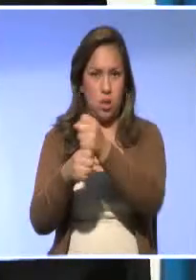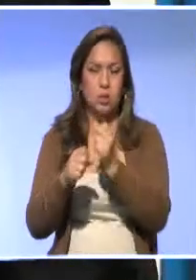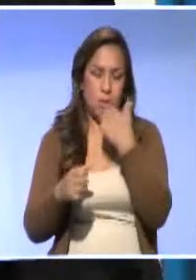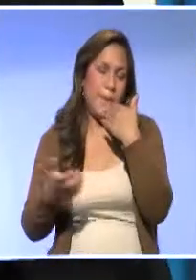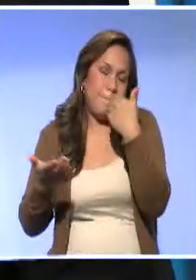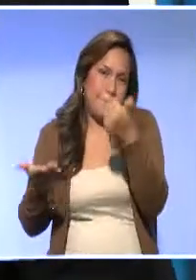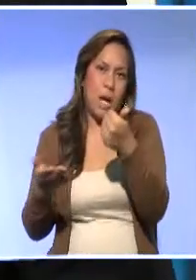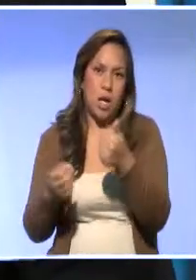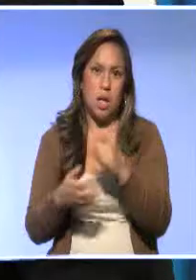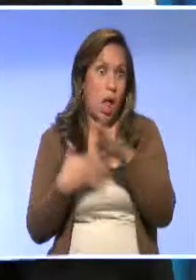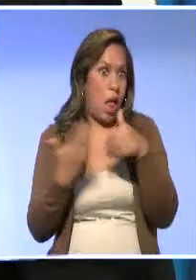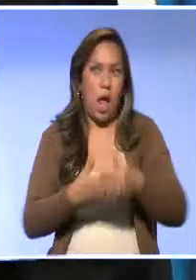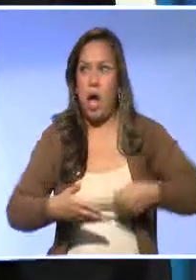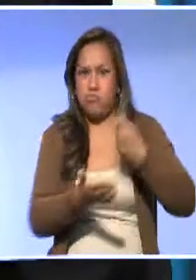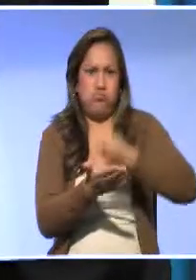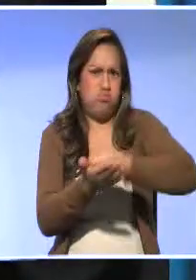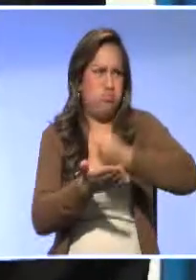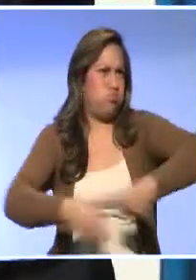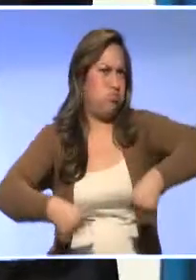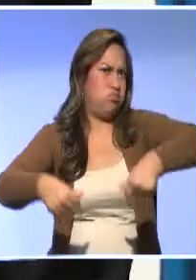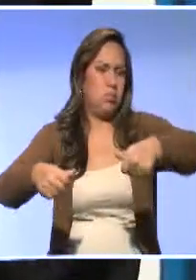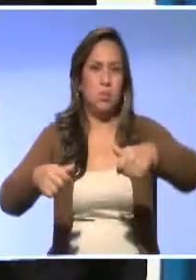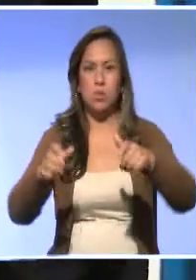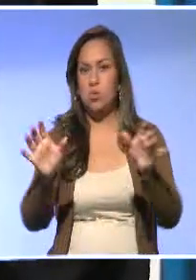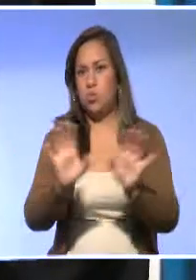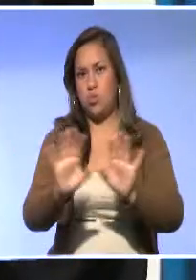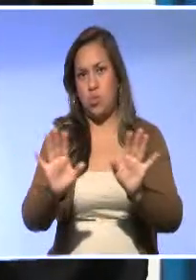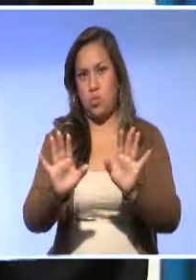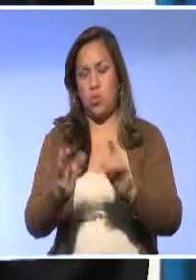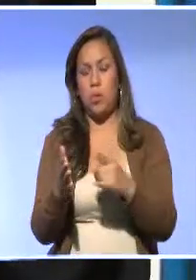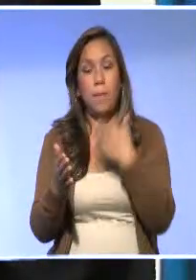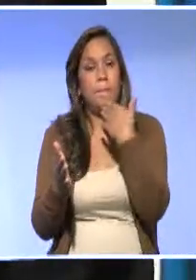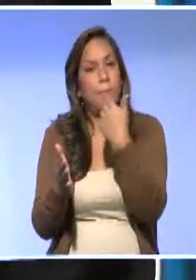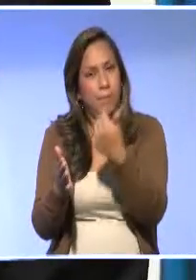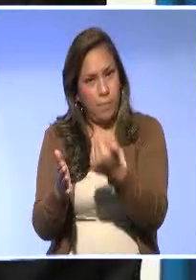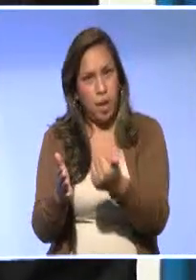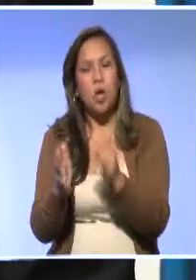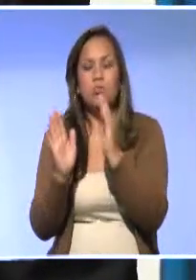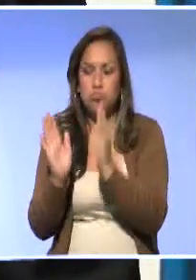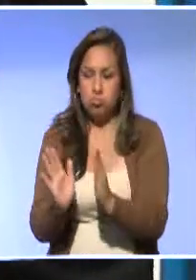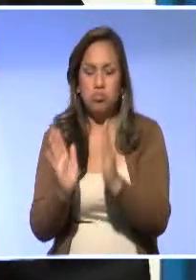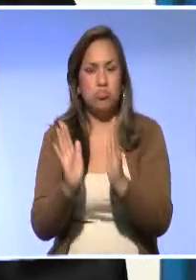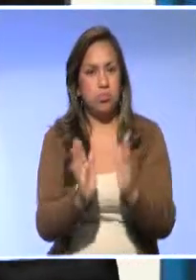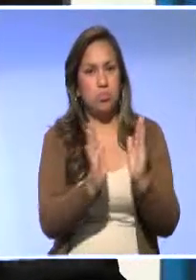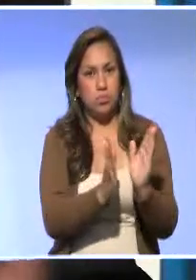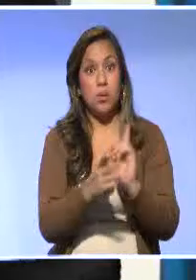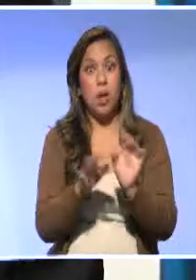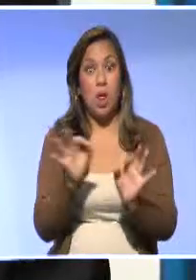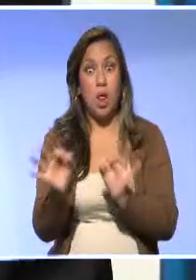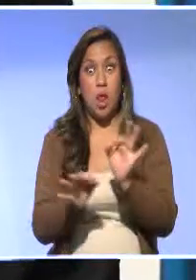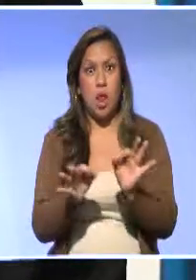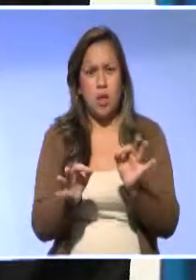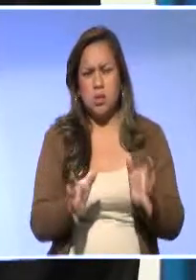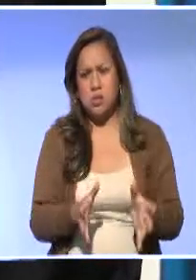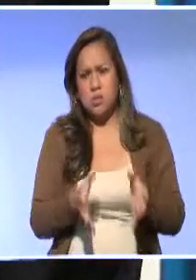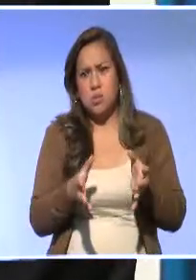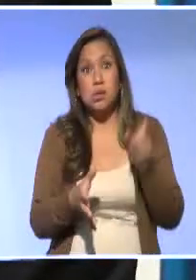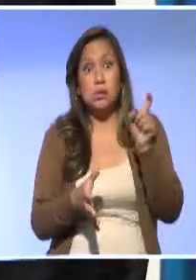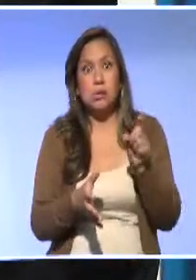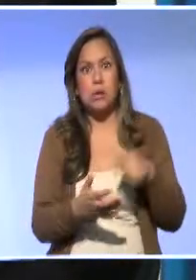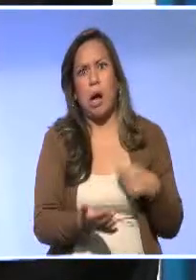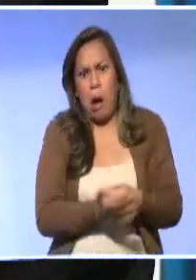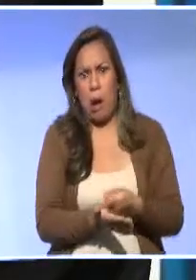importante buscar los diferentes lugares de compra como preámbulo a eso tener en cuenta que no todo obsequio debe ser necesariamente comprado hay muchas